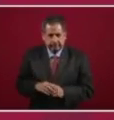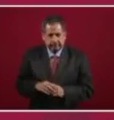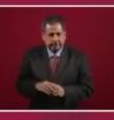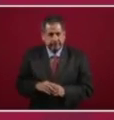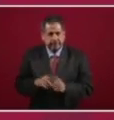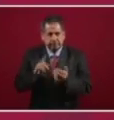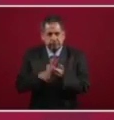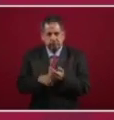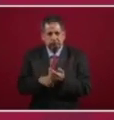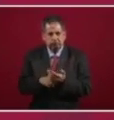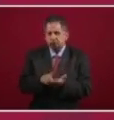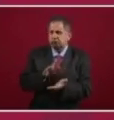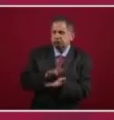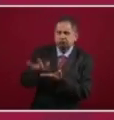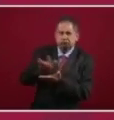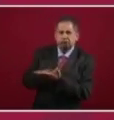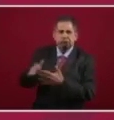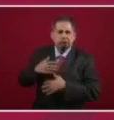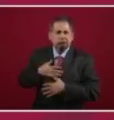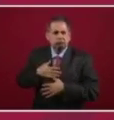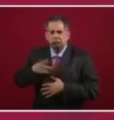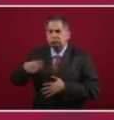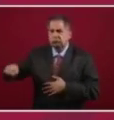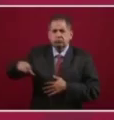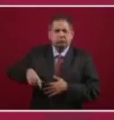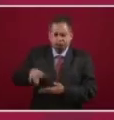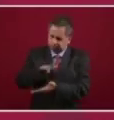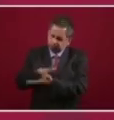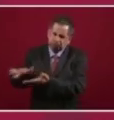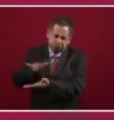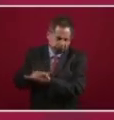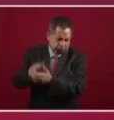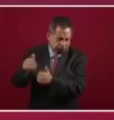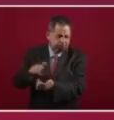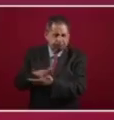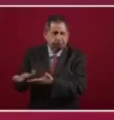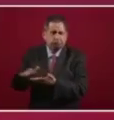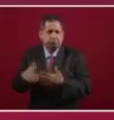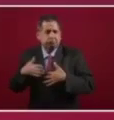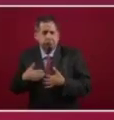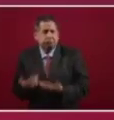está respaldando al gobierno.